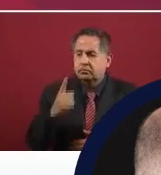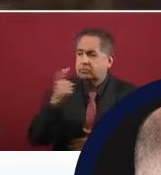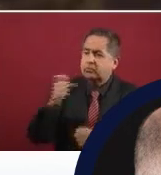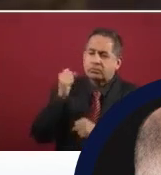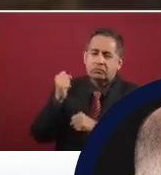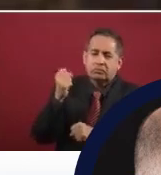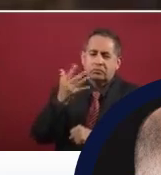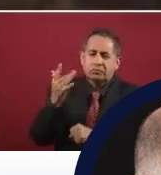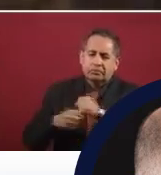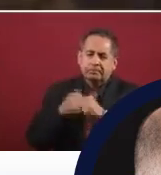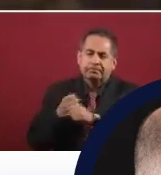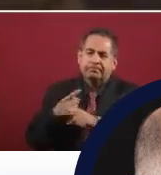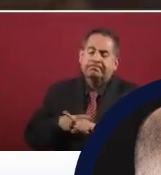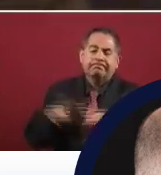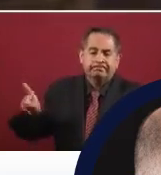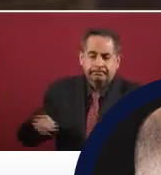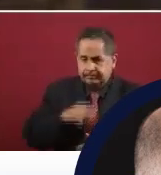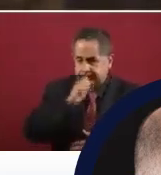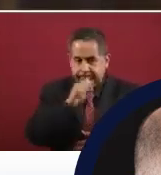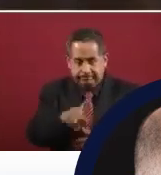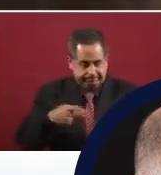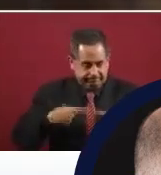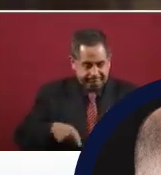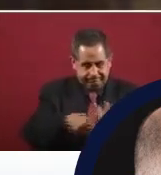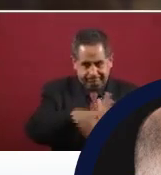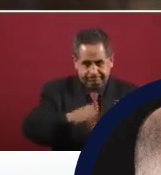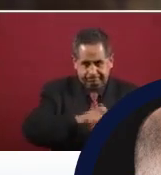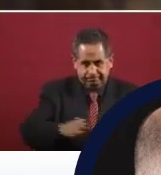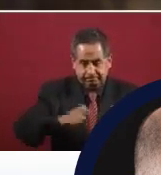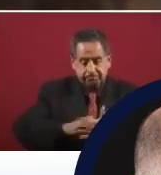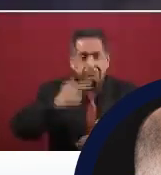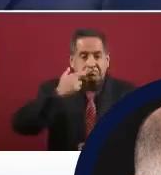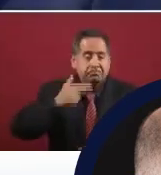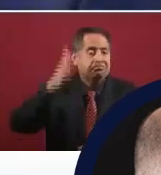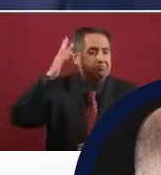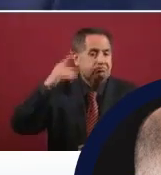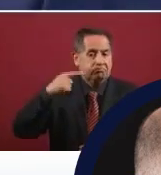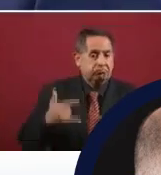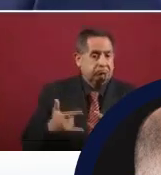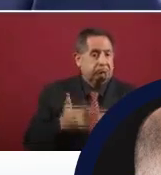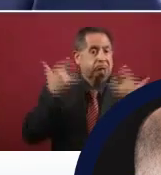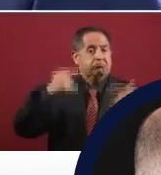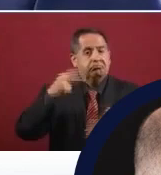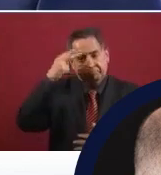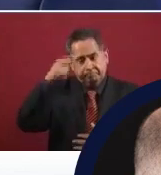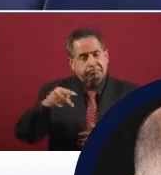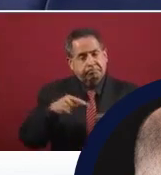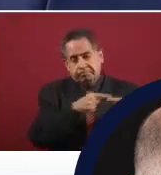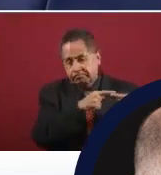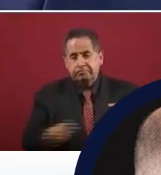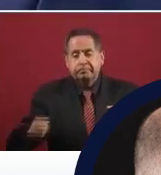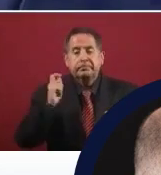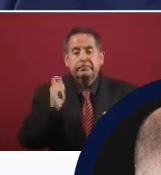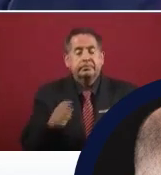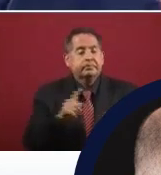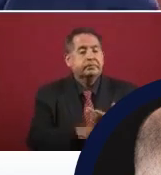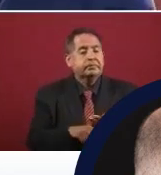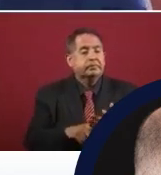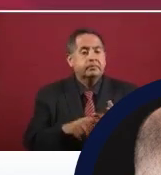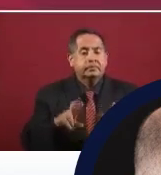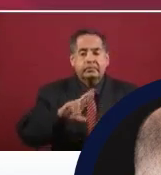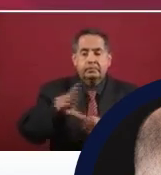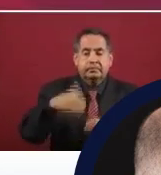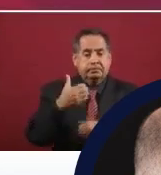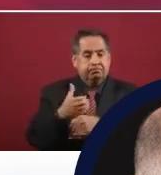o sea, querían cambio, pues vean nada más en imagen lo que significa el cambio. O sea, ya no más la imagen